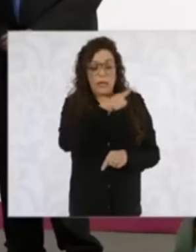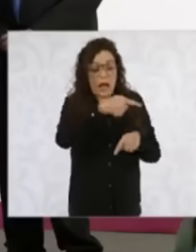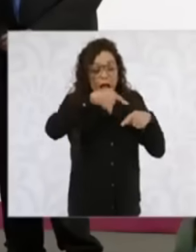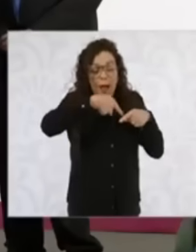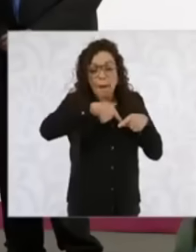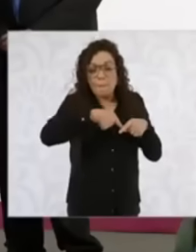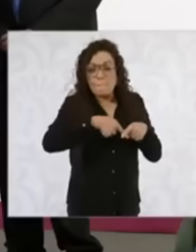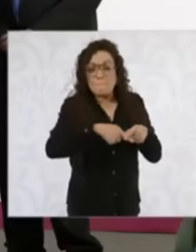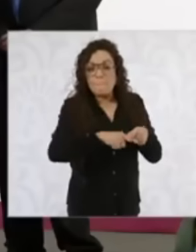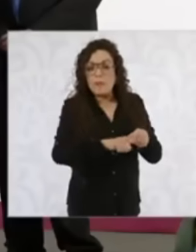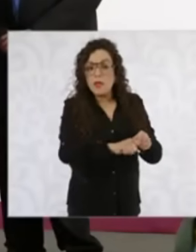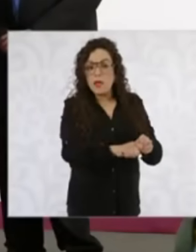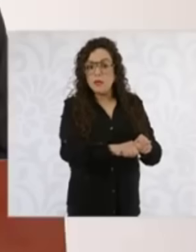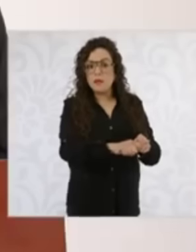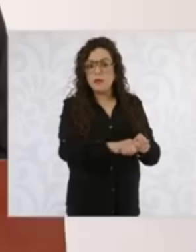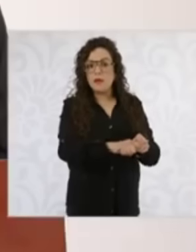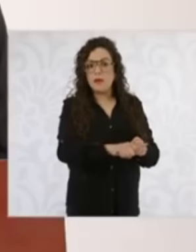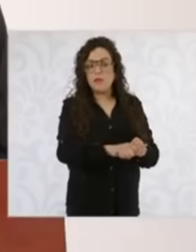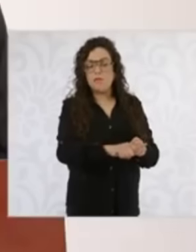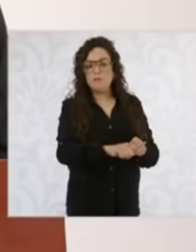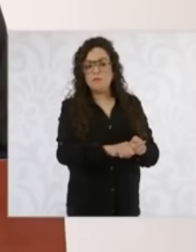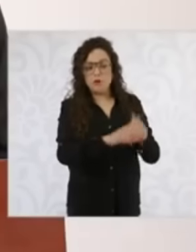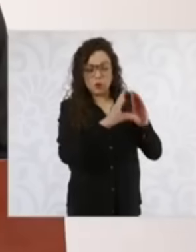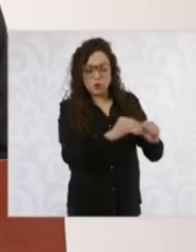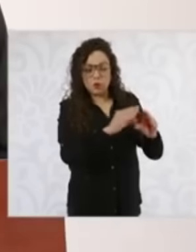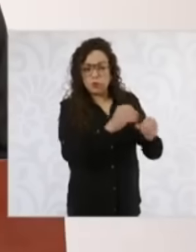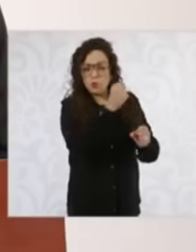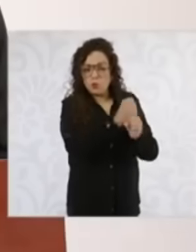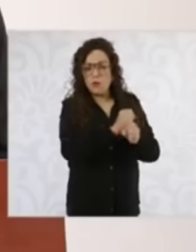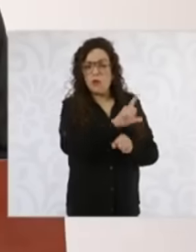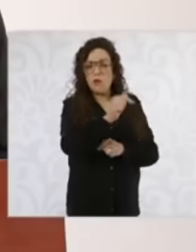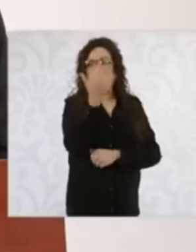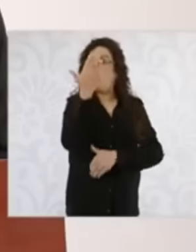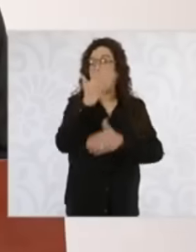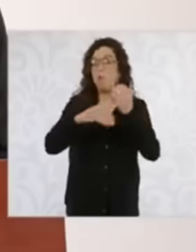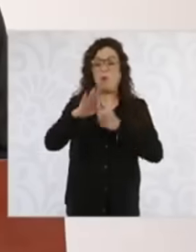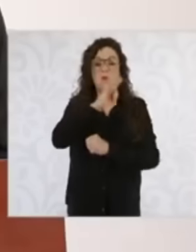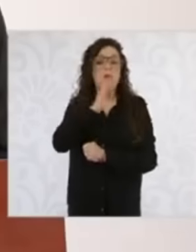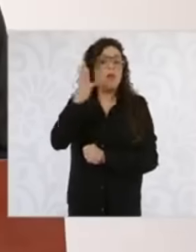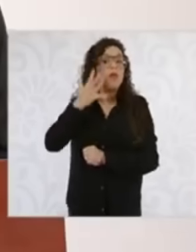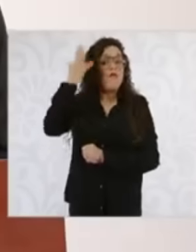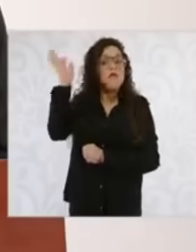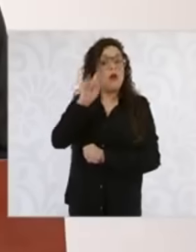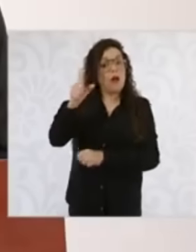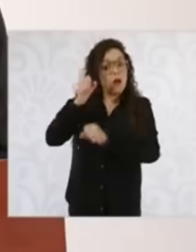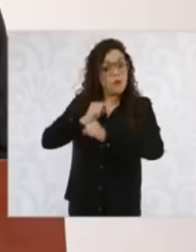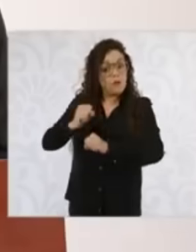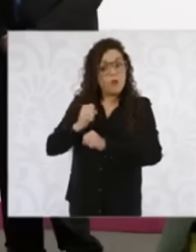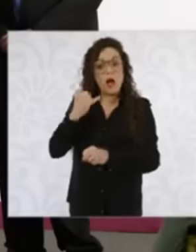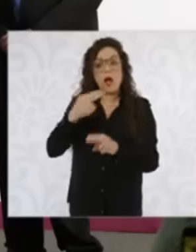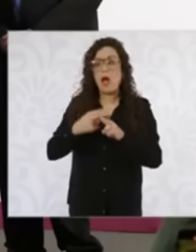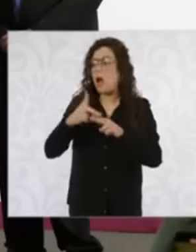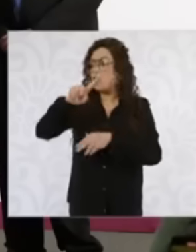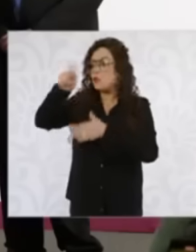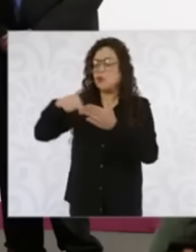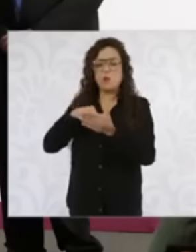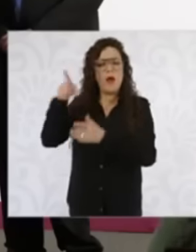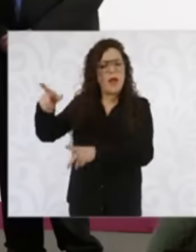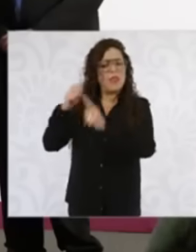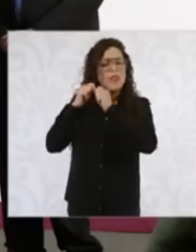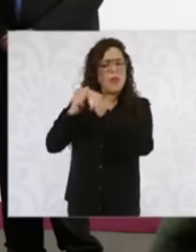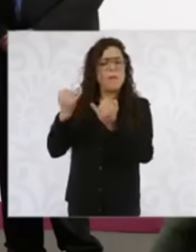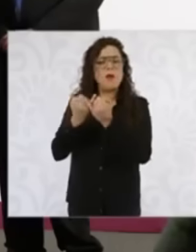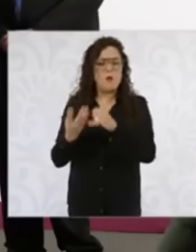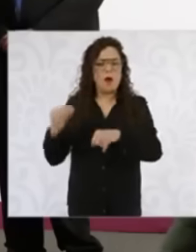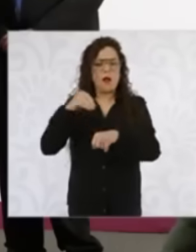la Comisión de Presupuesto para que está muy claro cómo resolver ese